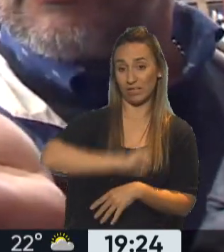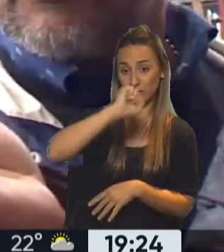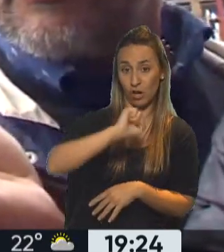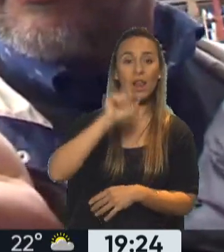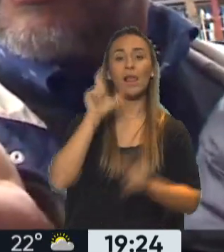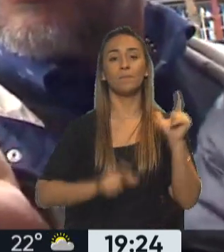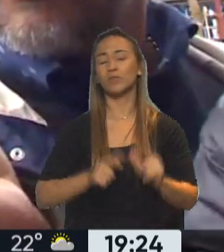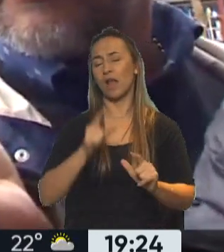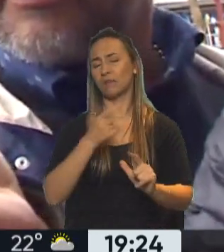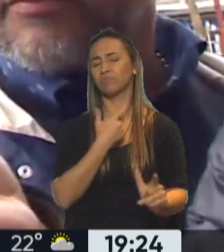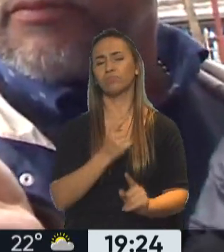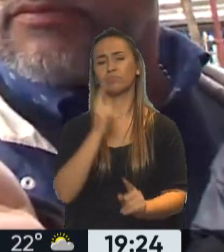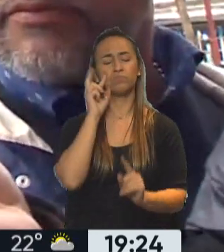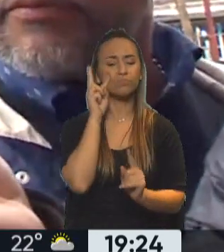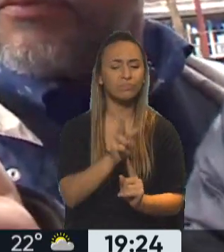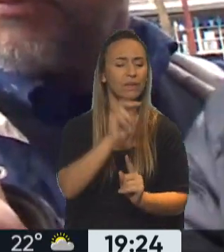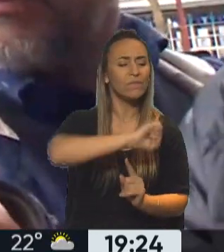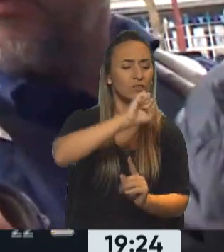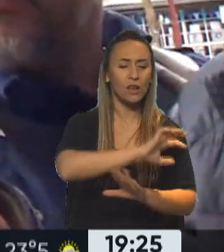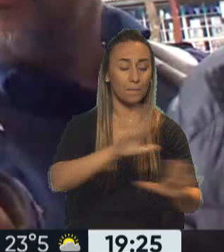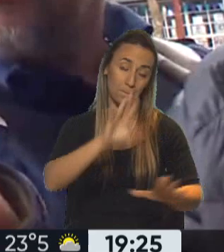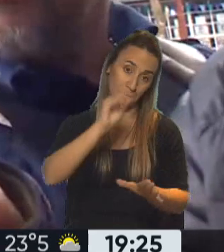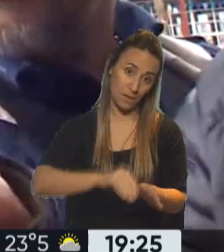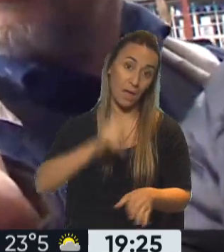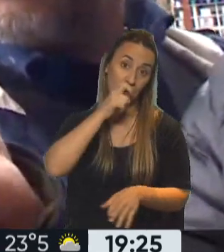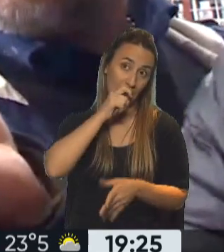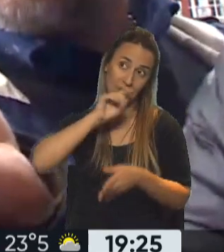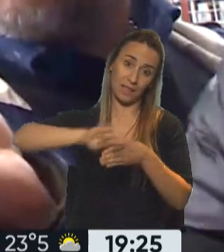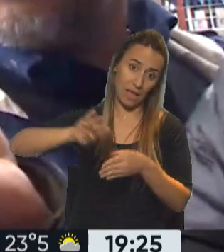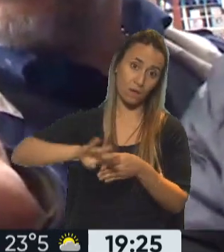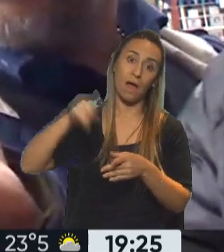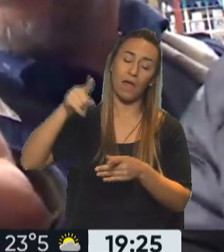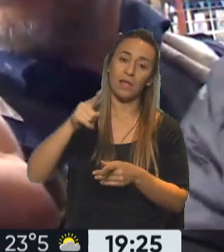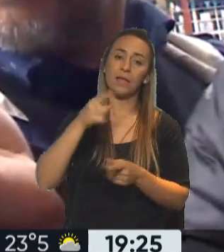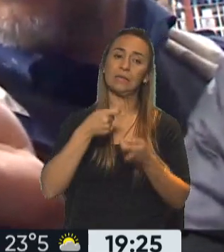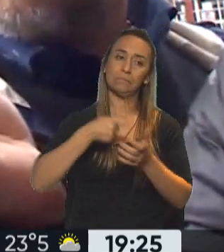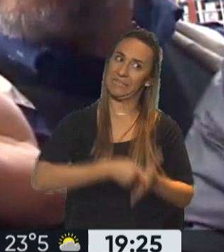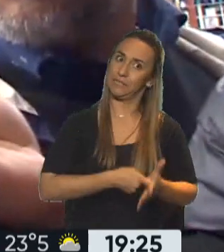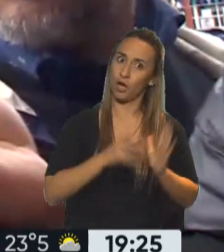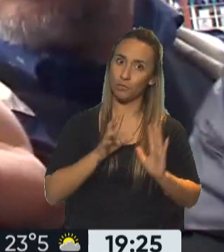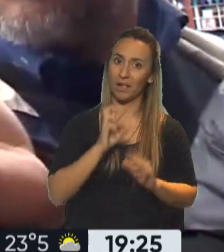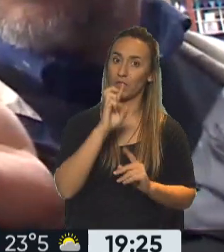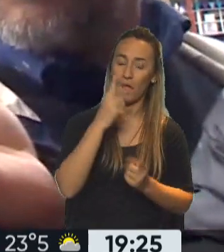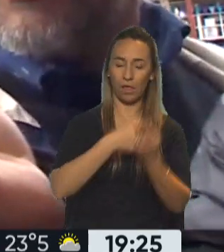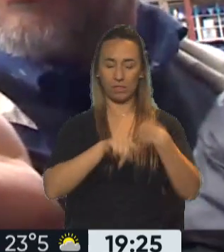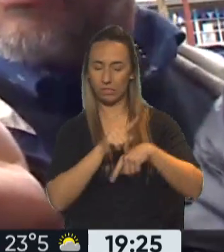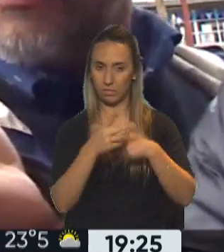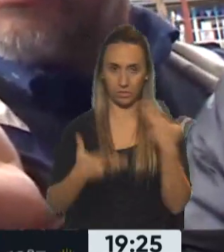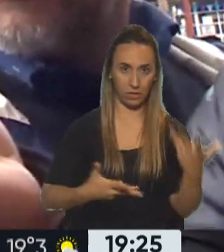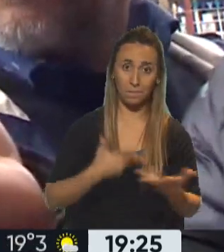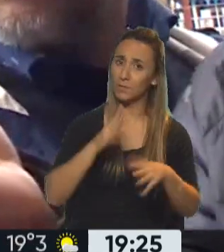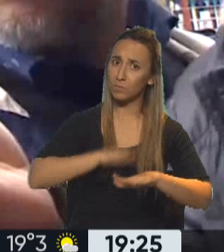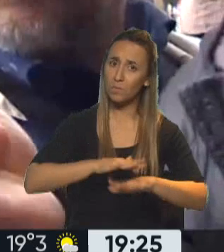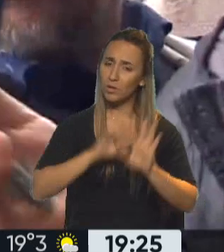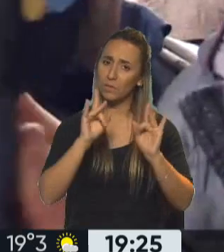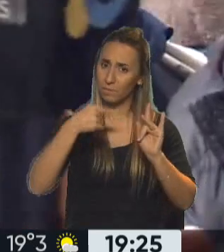inflación. Y también el endeudamiento de Macri pues presiona sobre el tipo de cambio y eso genera a su vez presiones inflacionarias. Entonces sí, son momentos